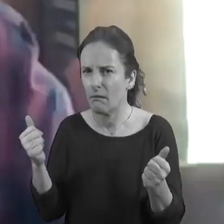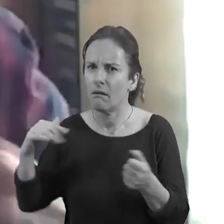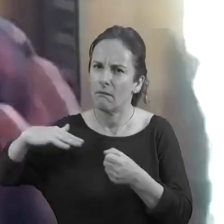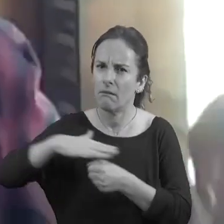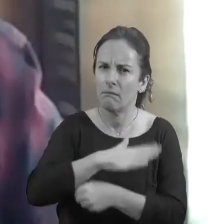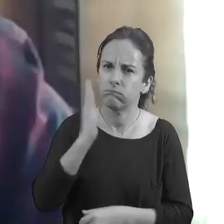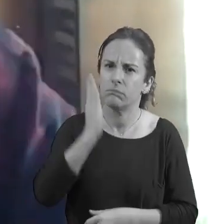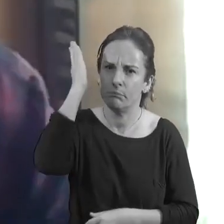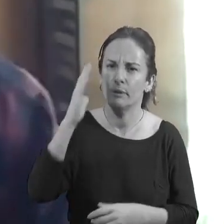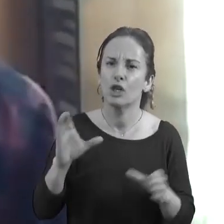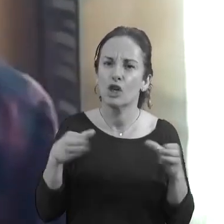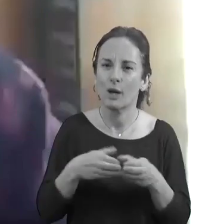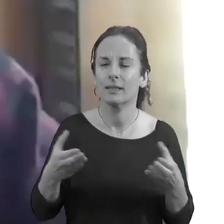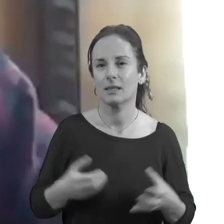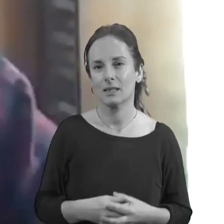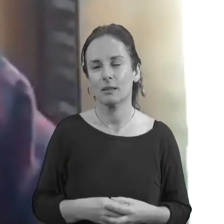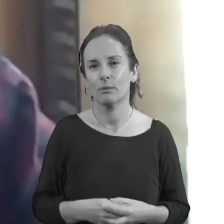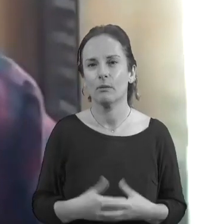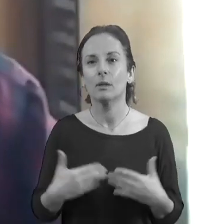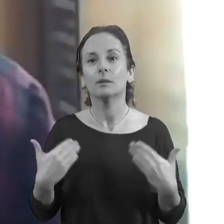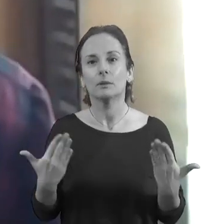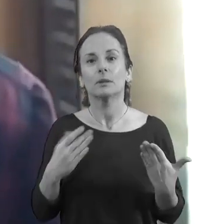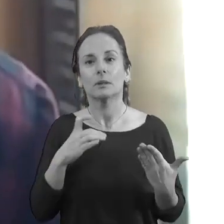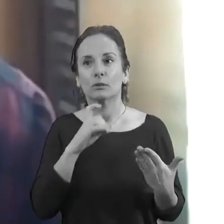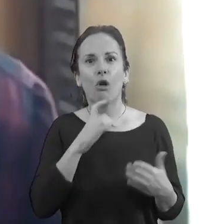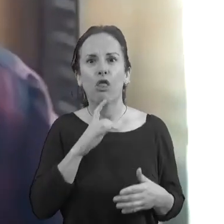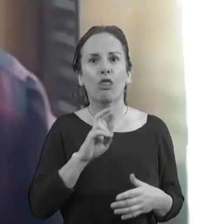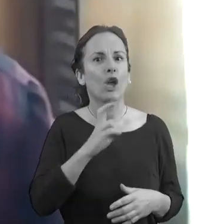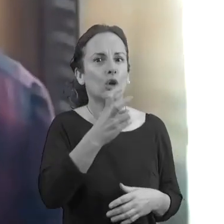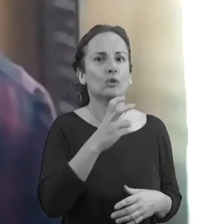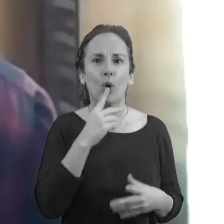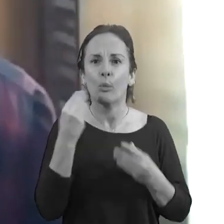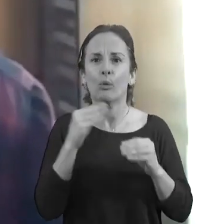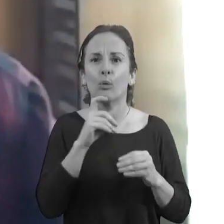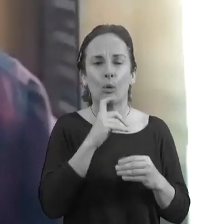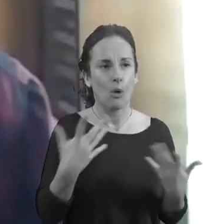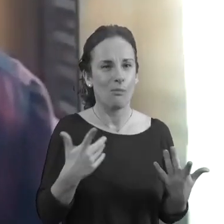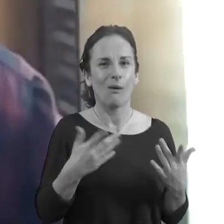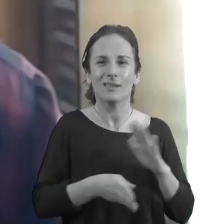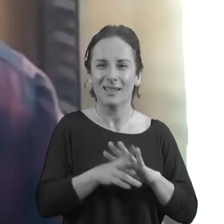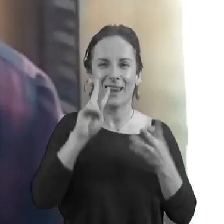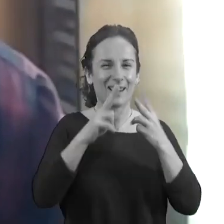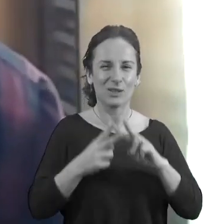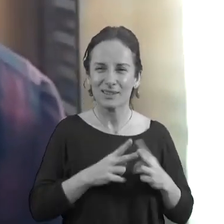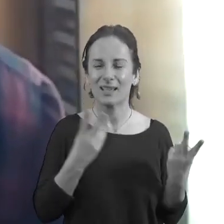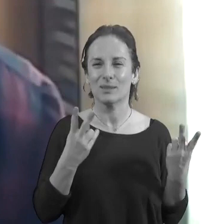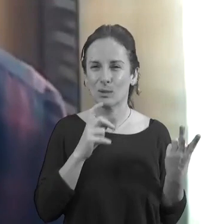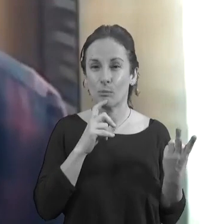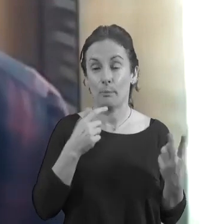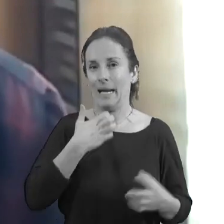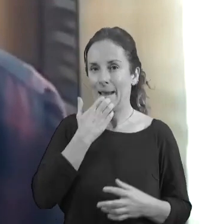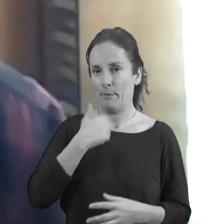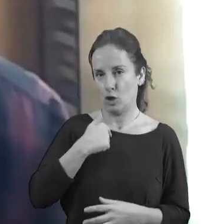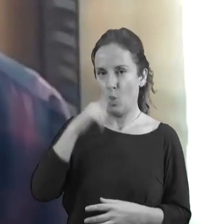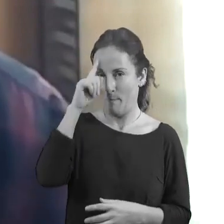nos inventamos? ¿Qué otras estrategias tenemos, ¿no? Para seguir encontrándonos, para seguir viéndonos, ¿no? Pues bueno, por ejemplo, yo en Madrid con